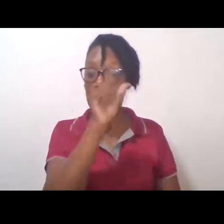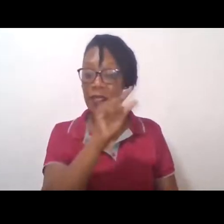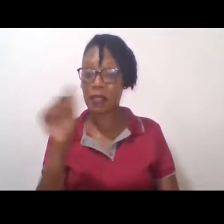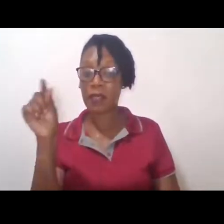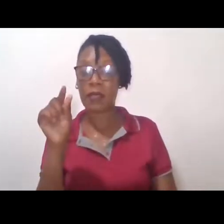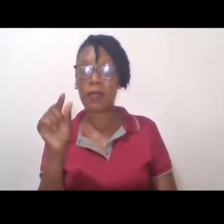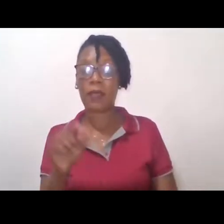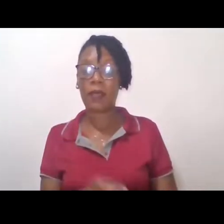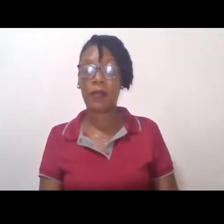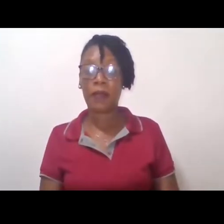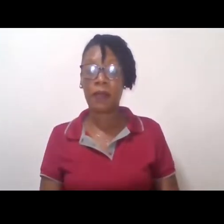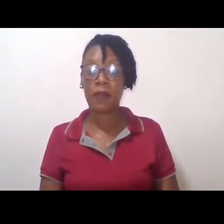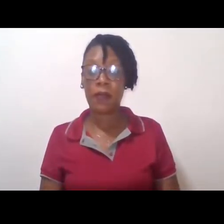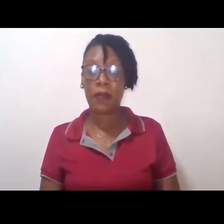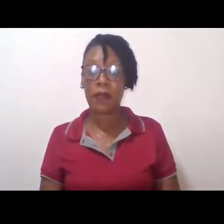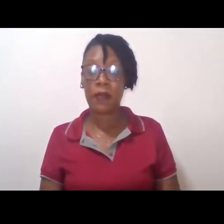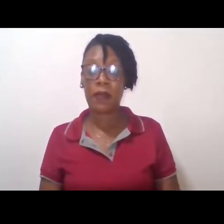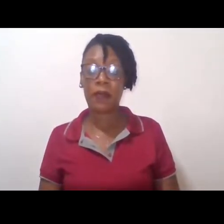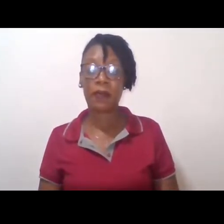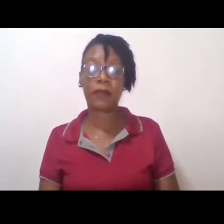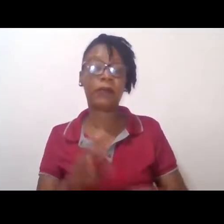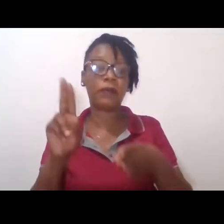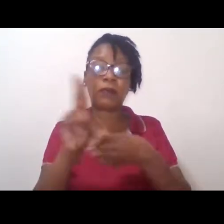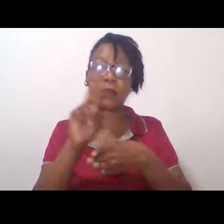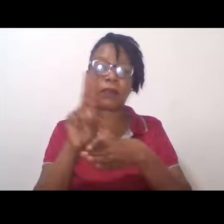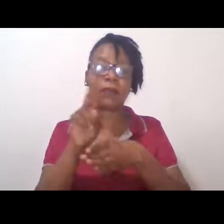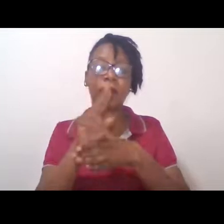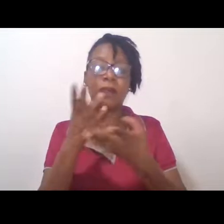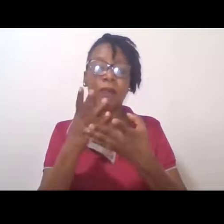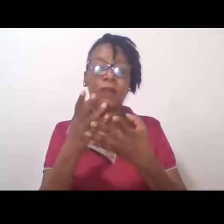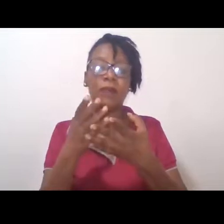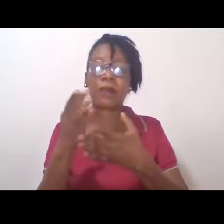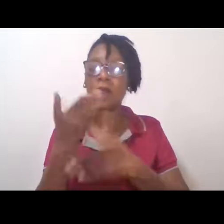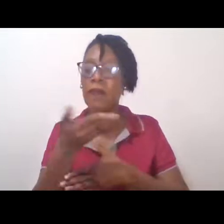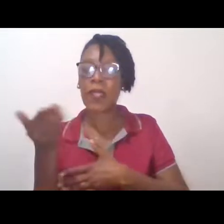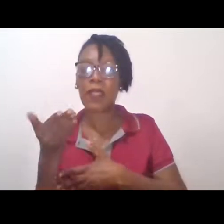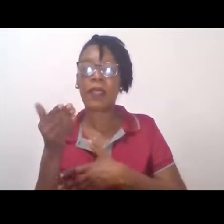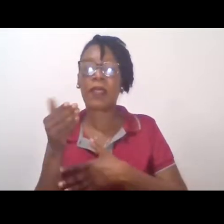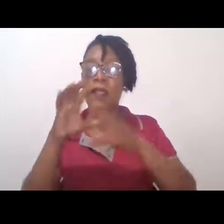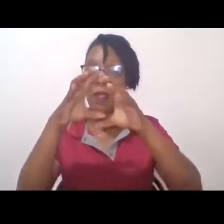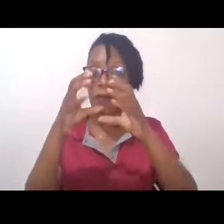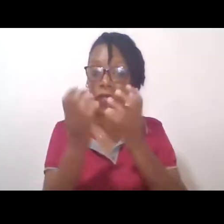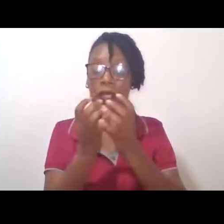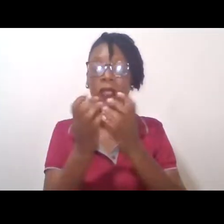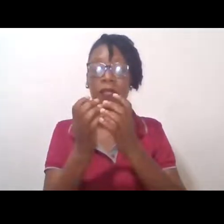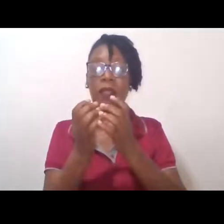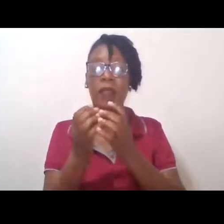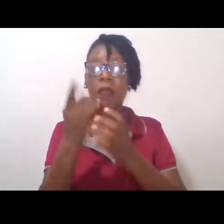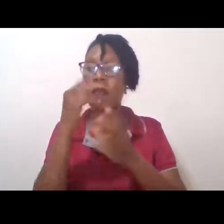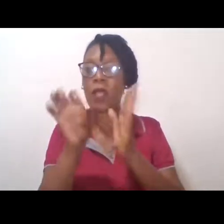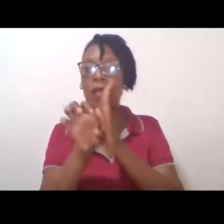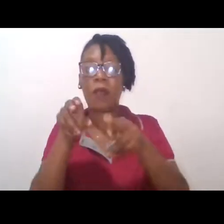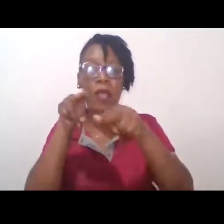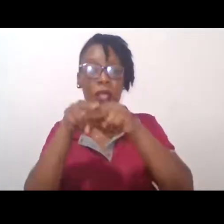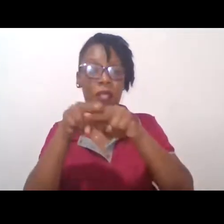recursos didácticos, que puede ser, por ejemplo, estas bolitas. Inclusive, repito, el tren puede funcionar,